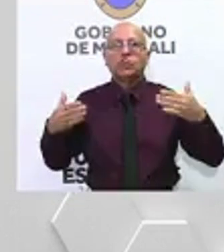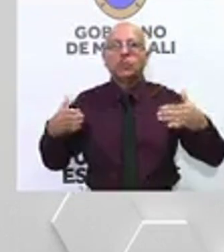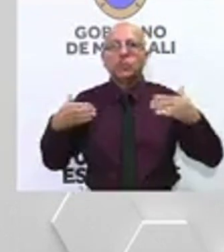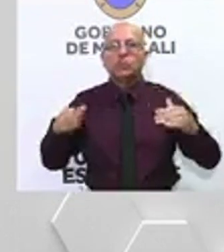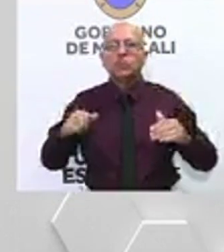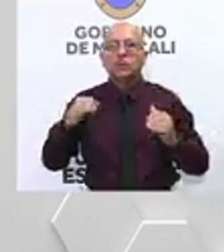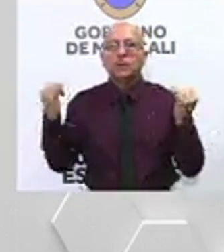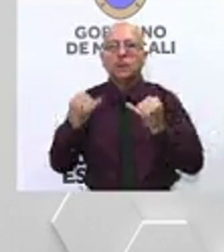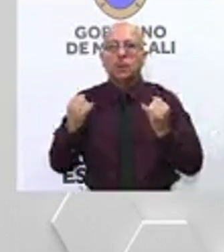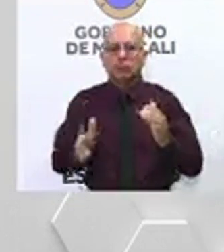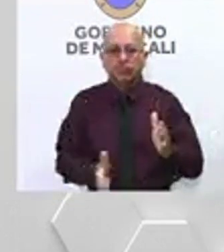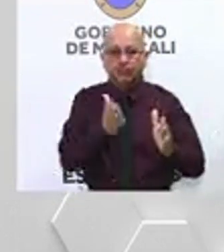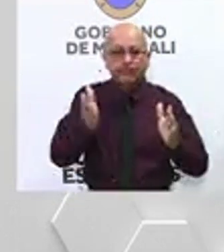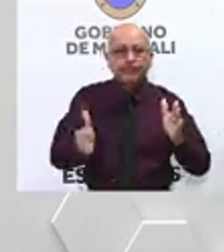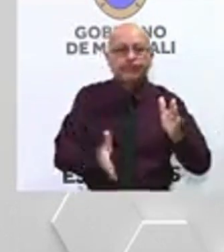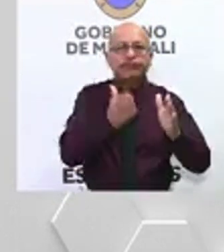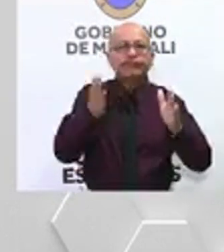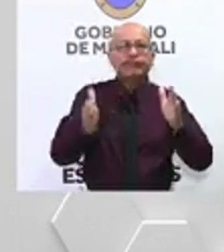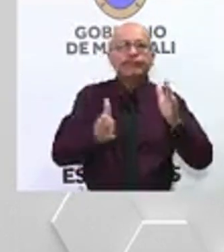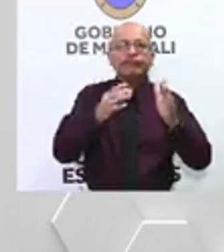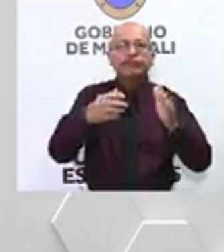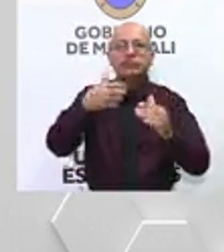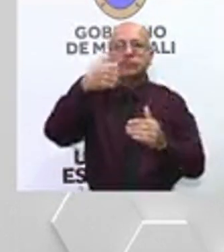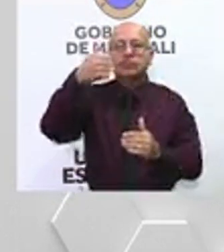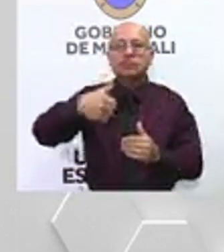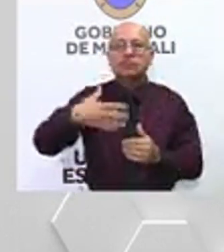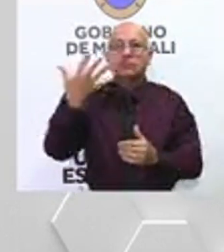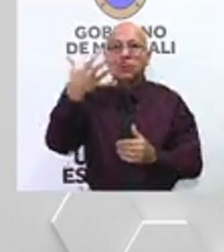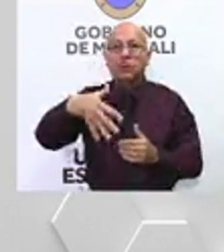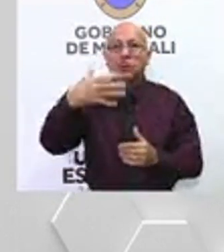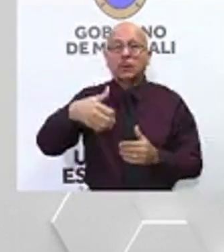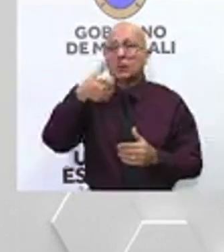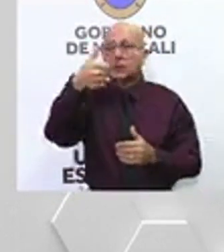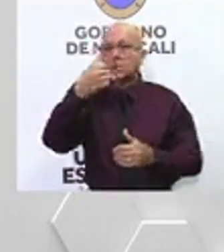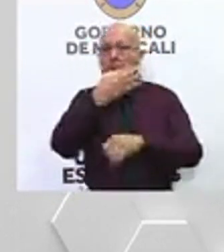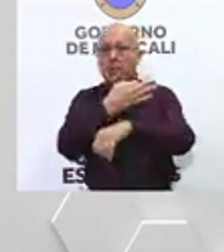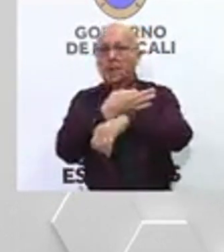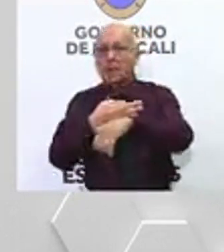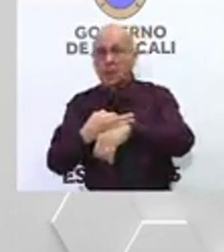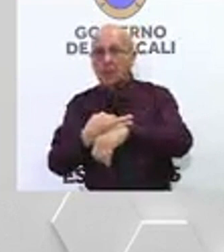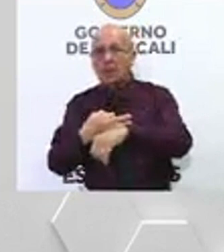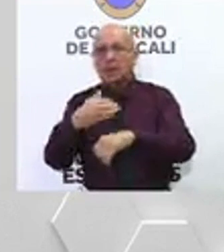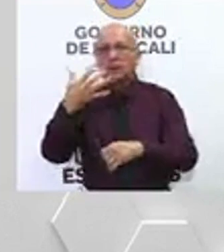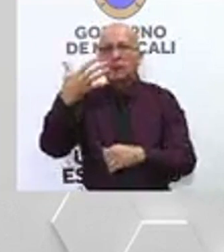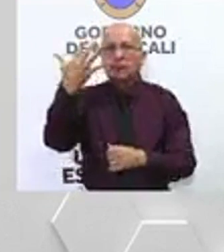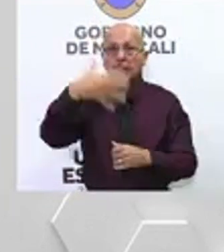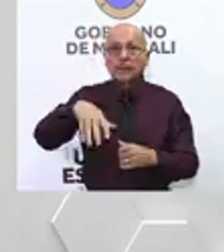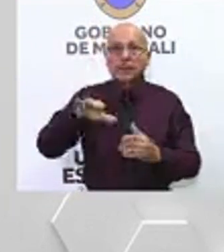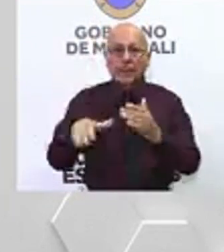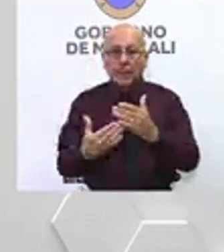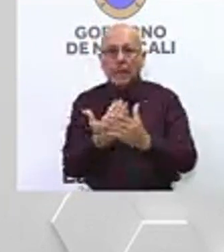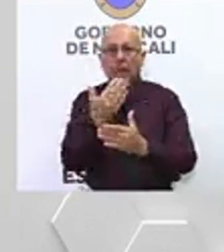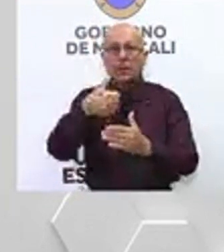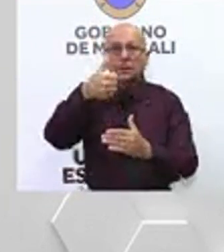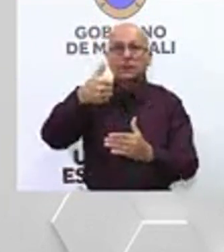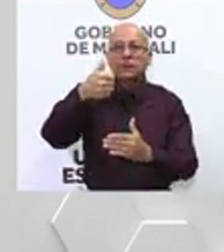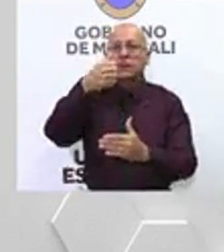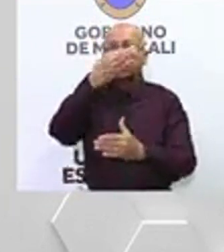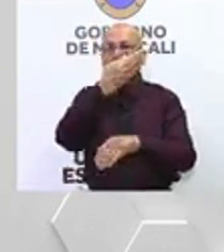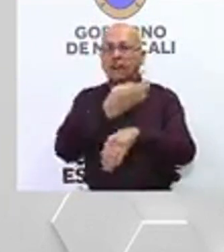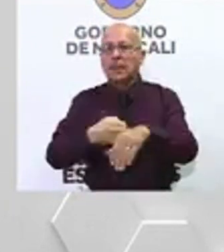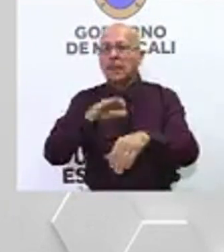de la construcción, en el horario de 10 de la mañana a 6 de la tarde, como lo hemos mencionado, que es la hora pico de calor,